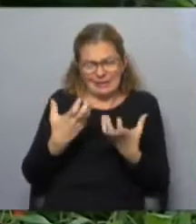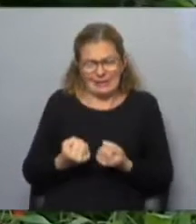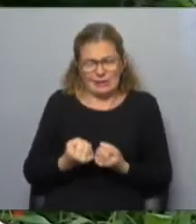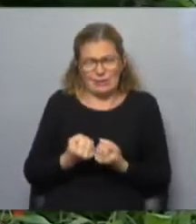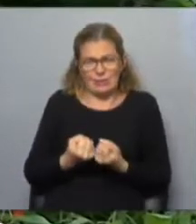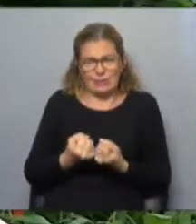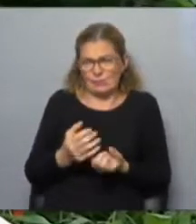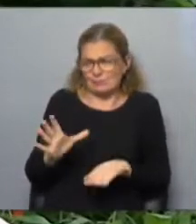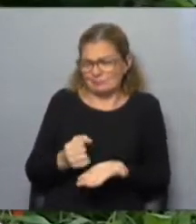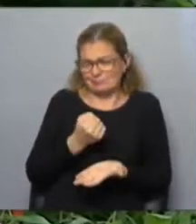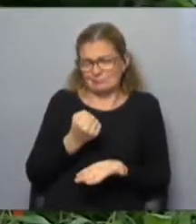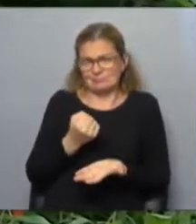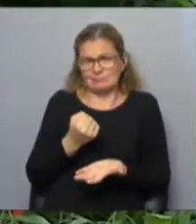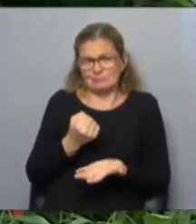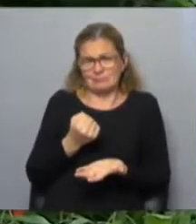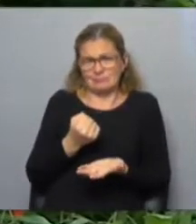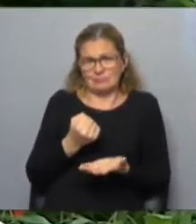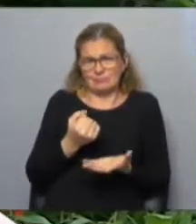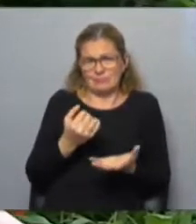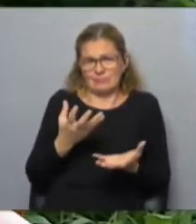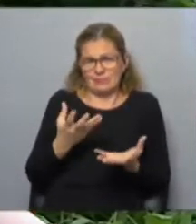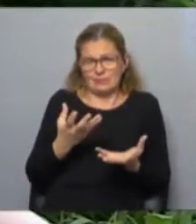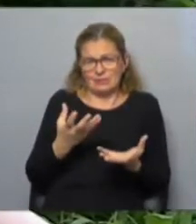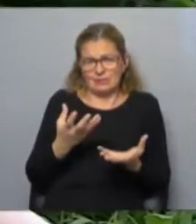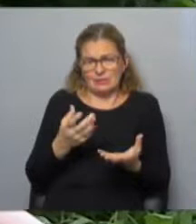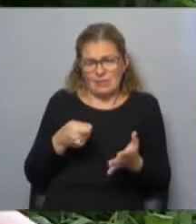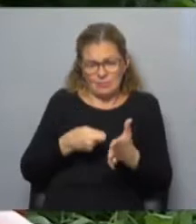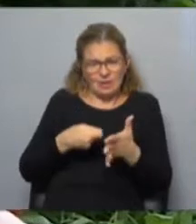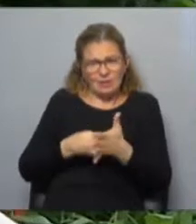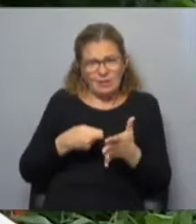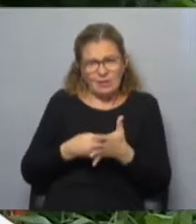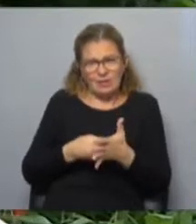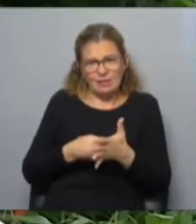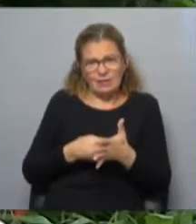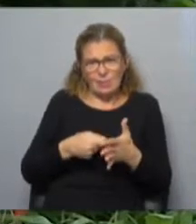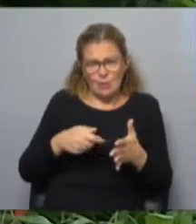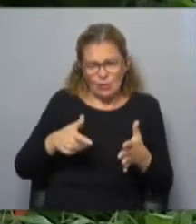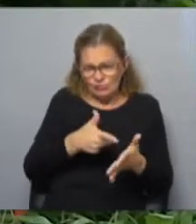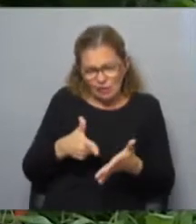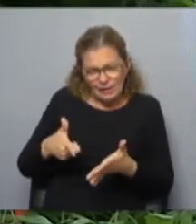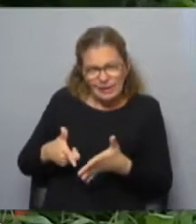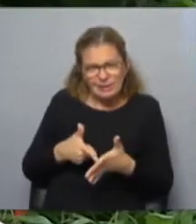recuperar, se quemó todo. Cargador de batería, soldadura eléctrica,